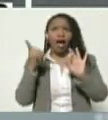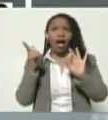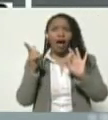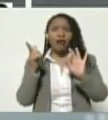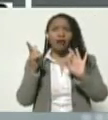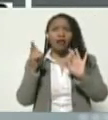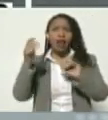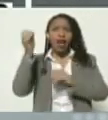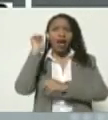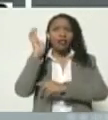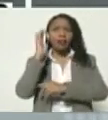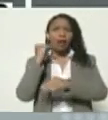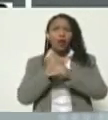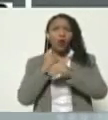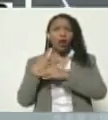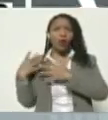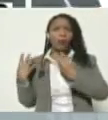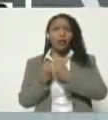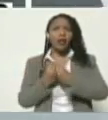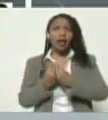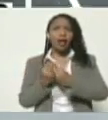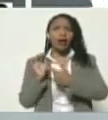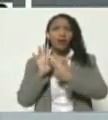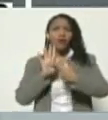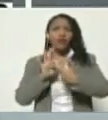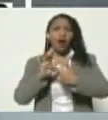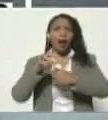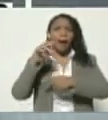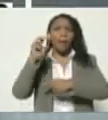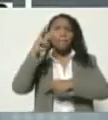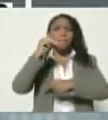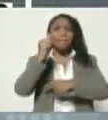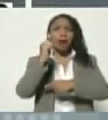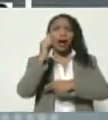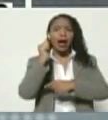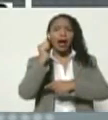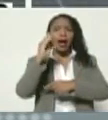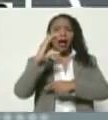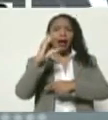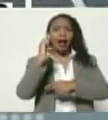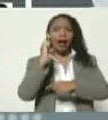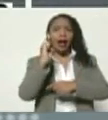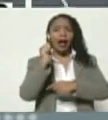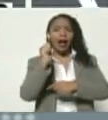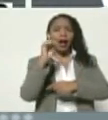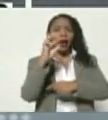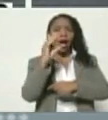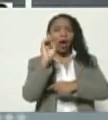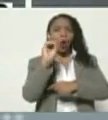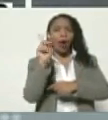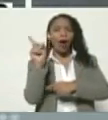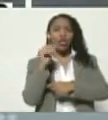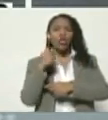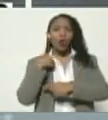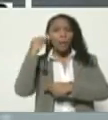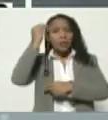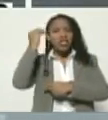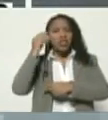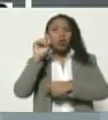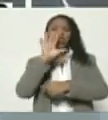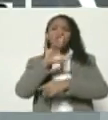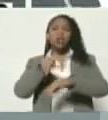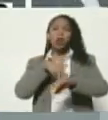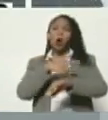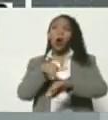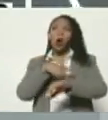asamblea, una compañera pasaba que en Macarao, ella fue y nunca pensé que iba a estar 5 horas y media. Y no me